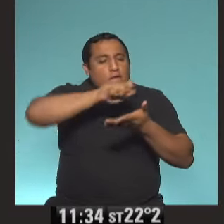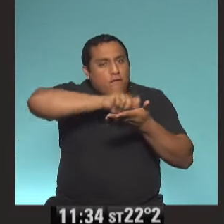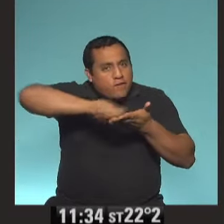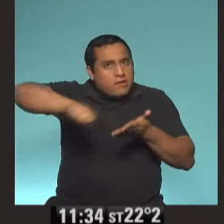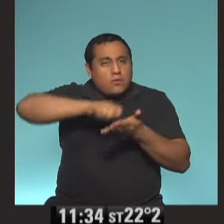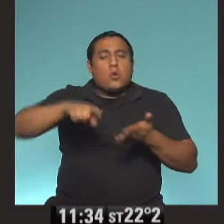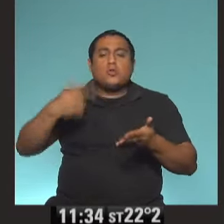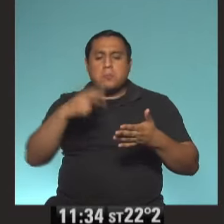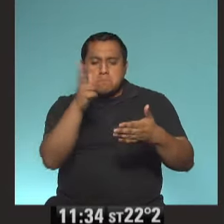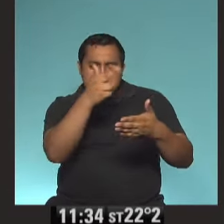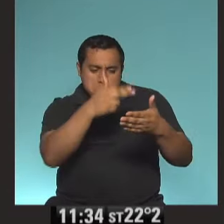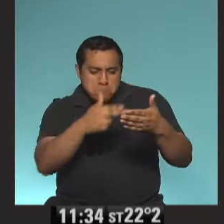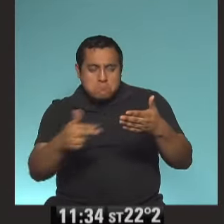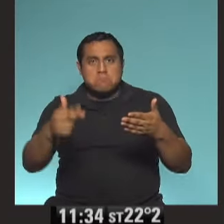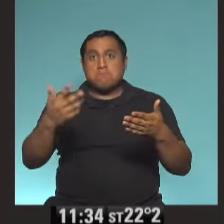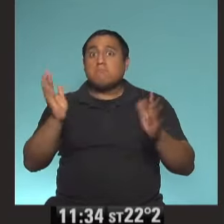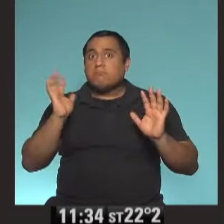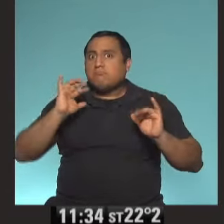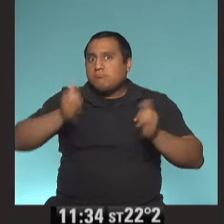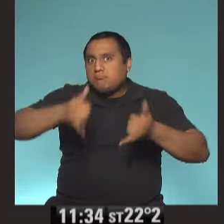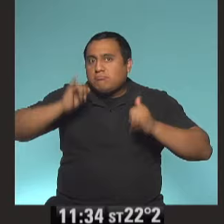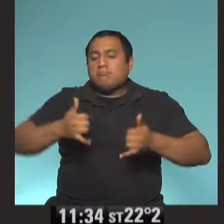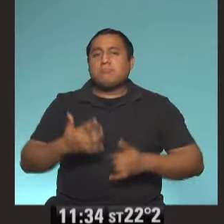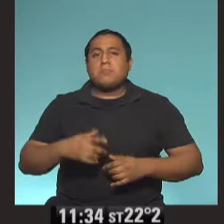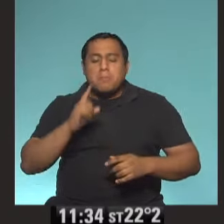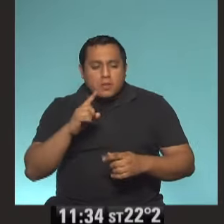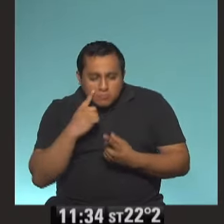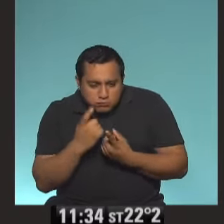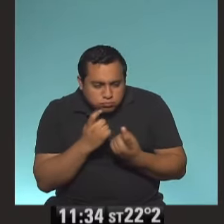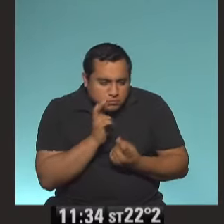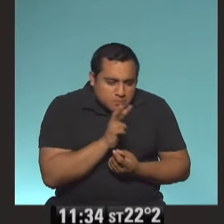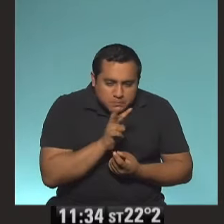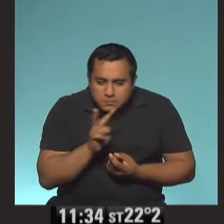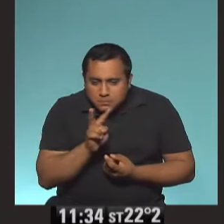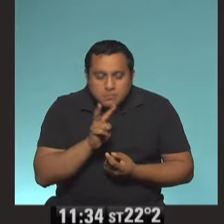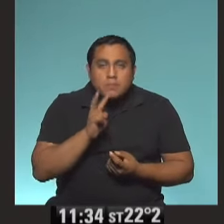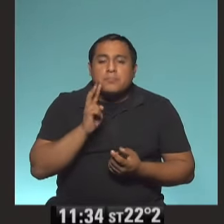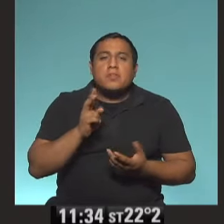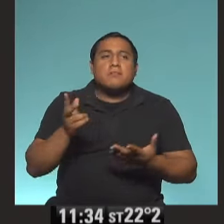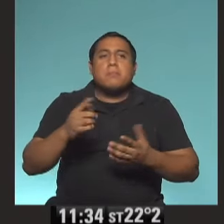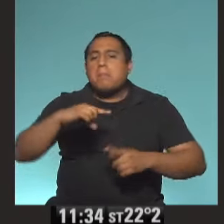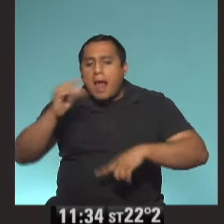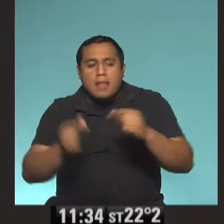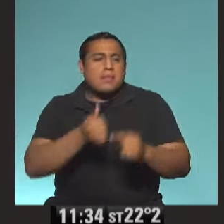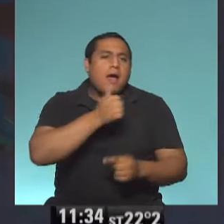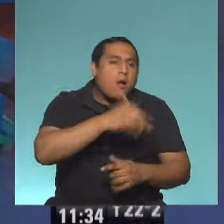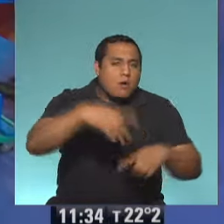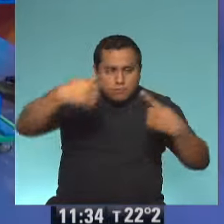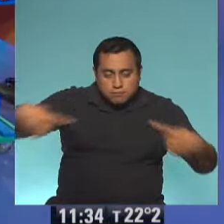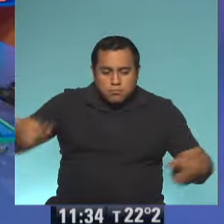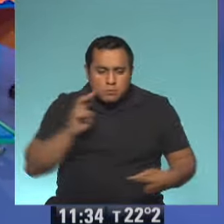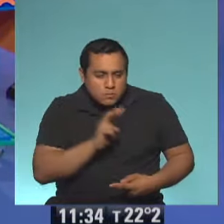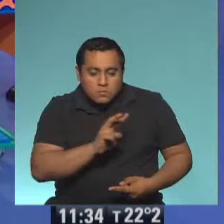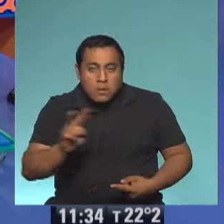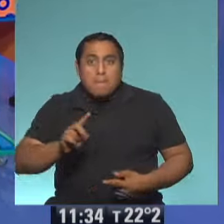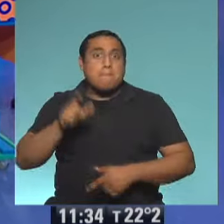están con pinceles. Sí, claro. Y para la observación, de la naturaleza, bueno, los y las artistas